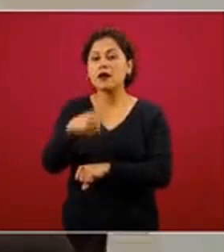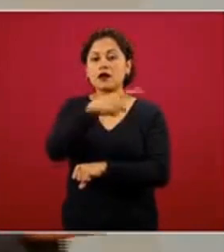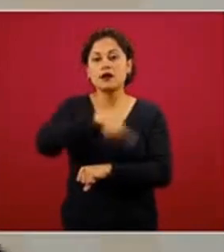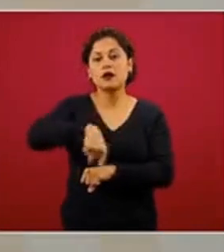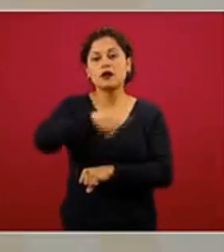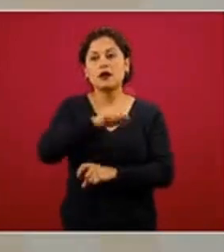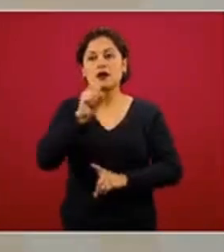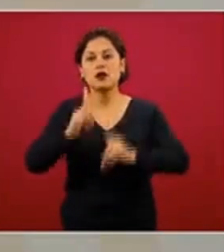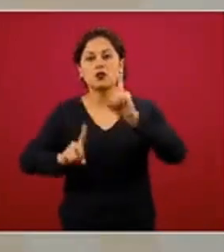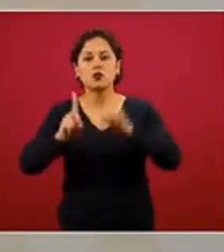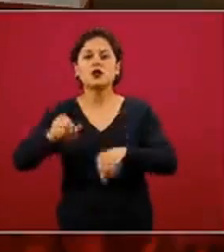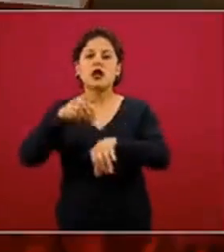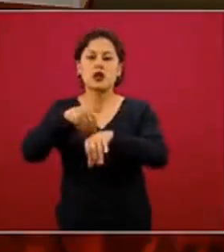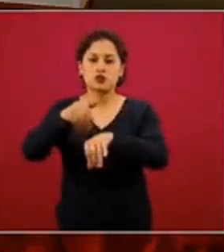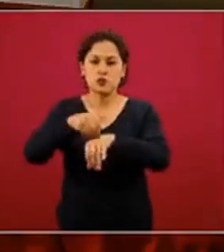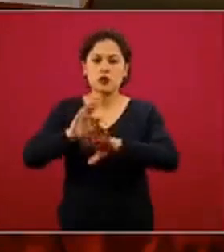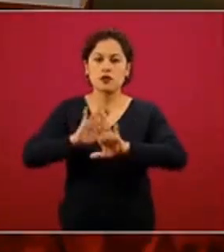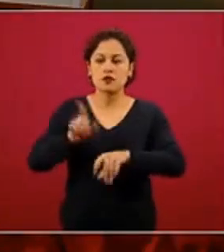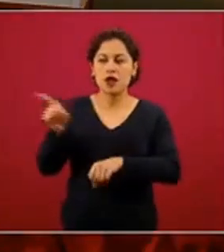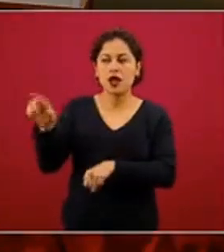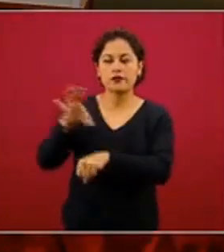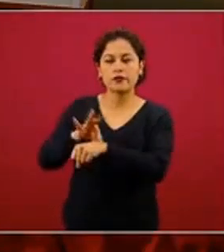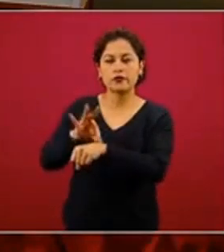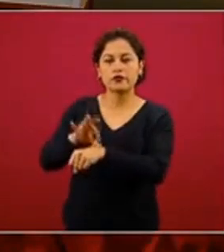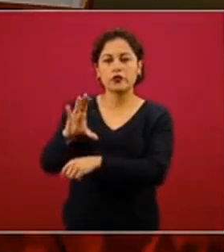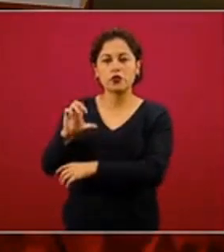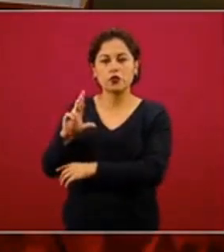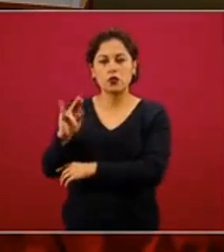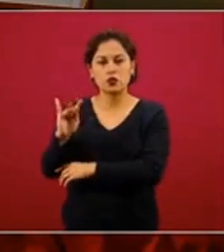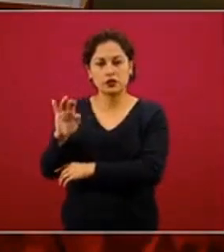ha explicado el doctor Ricardo Cortés,